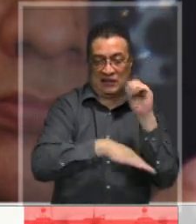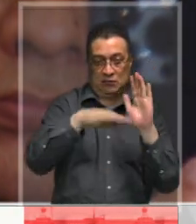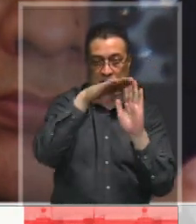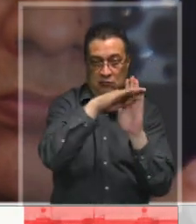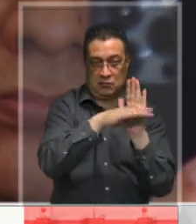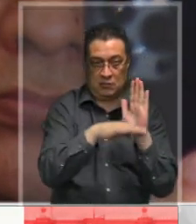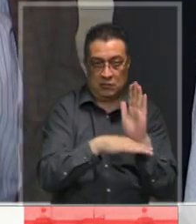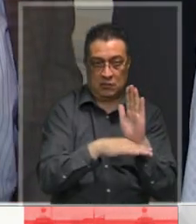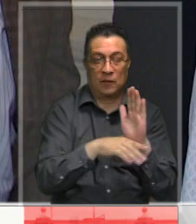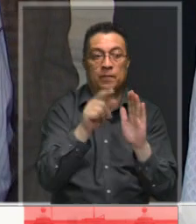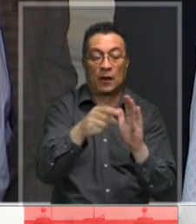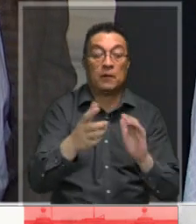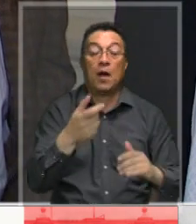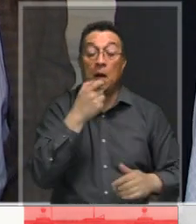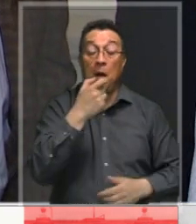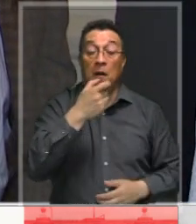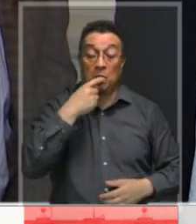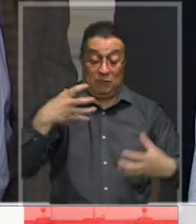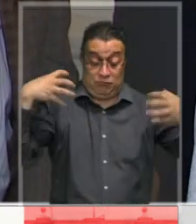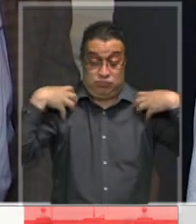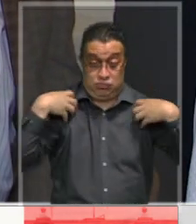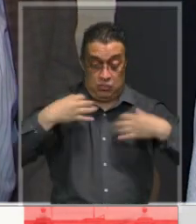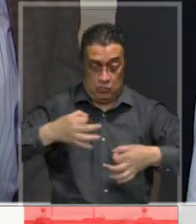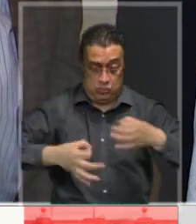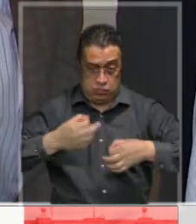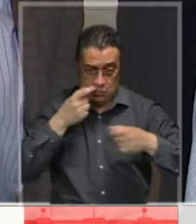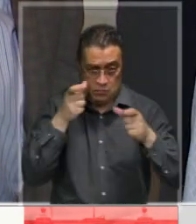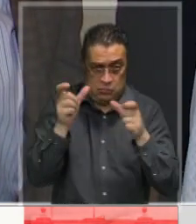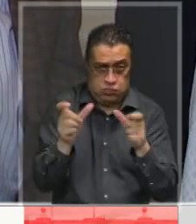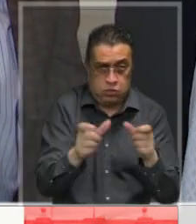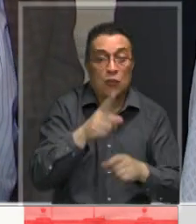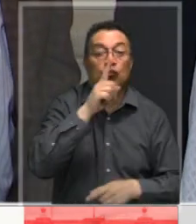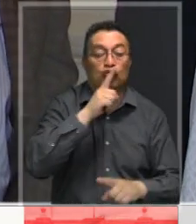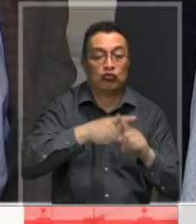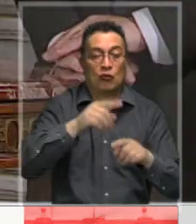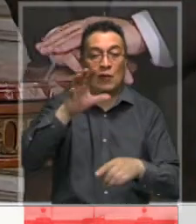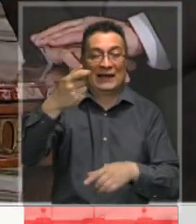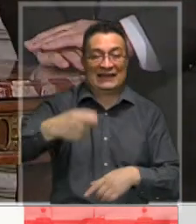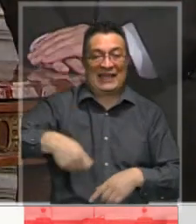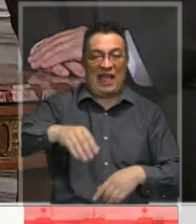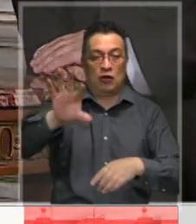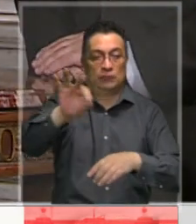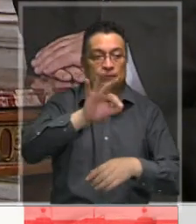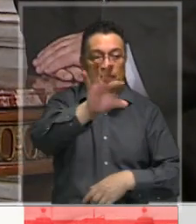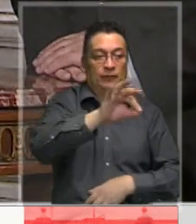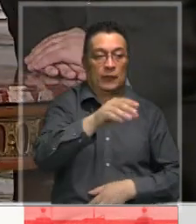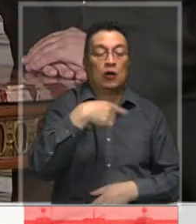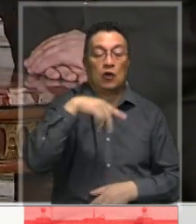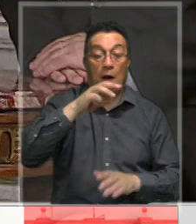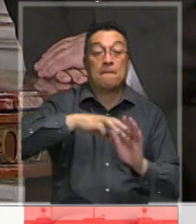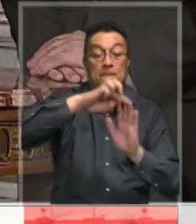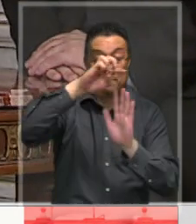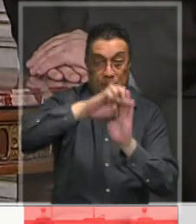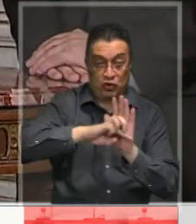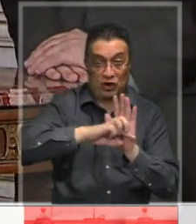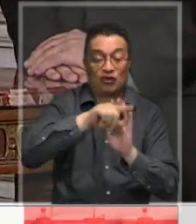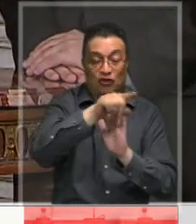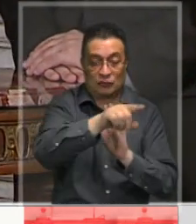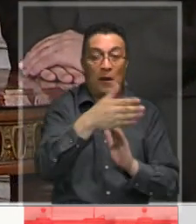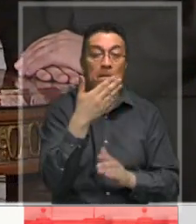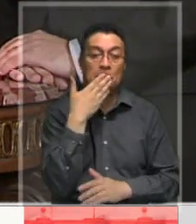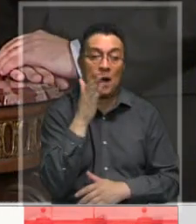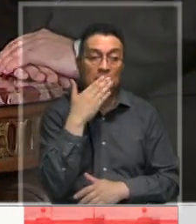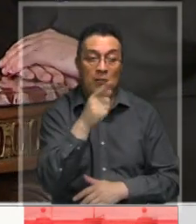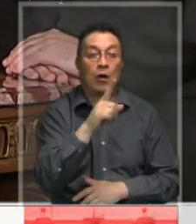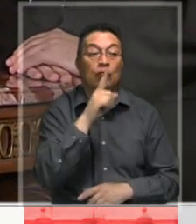Un cuerpo de árbitros, de juristas que lo van a nombrar el Senado. A un anteproyecto designado por los expertos que también lo